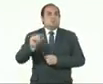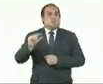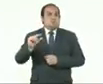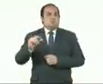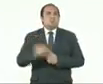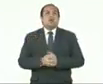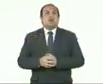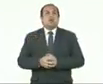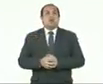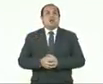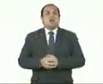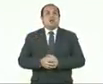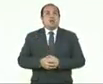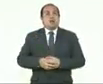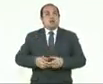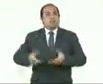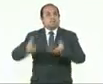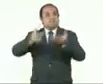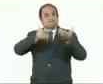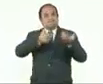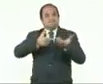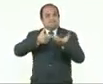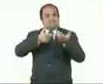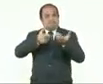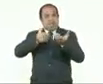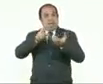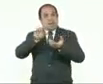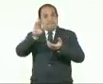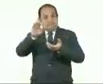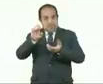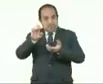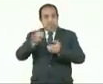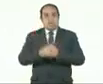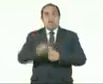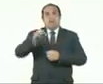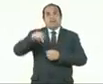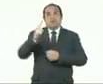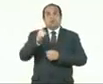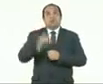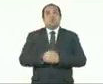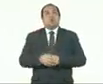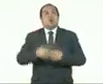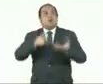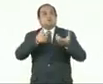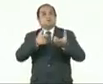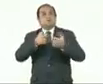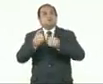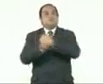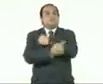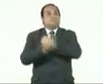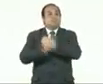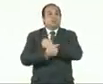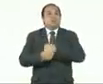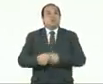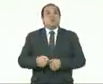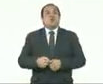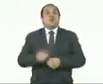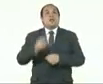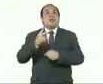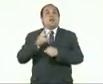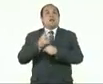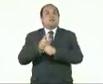un rifle M1, un fusil automático y una